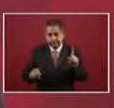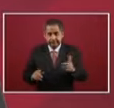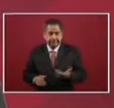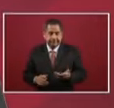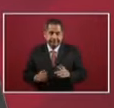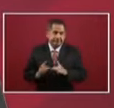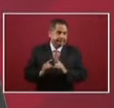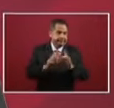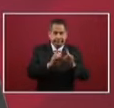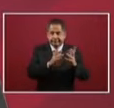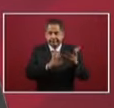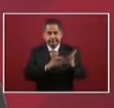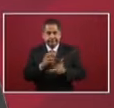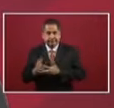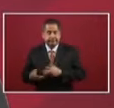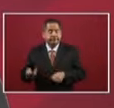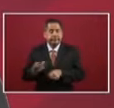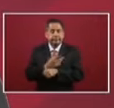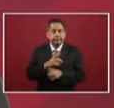sucedió en